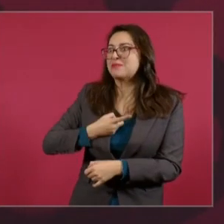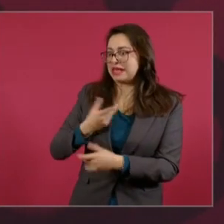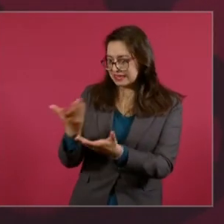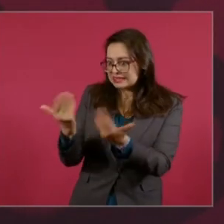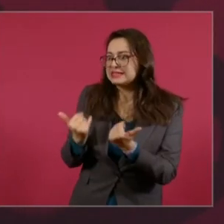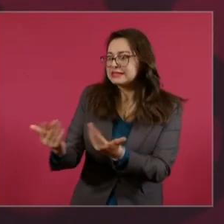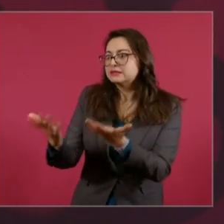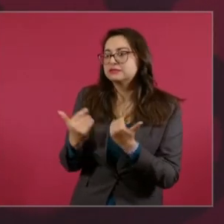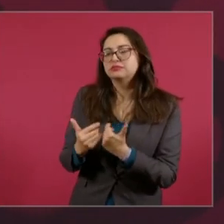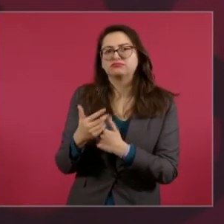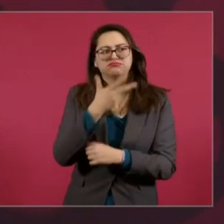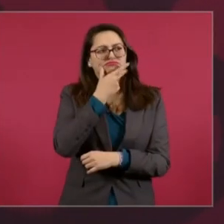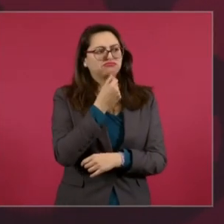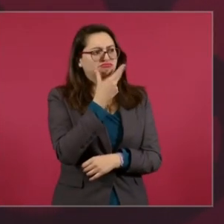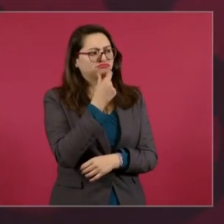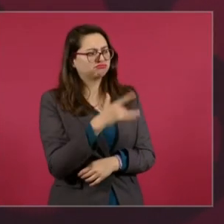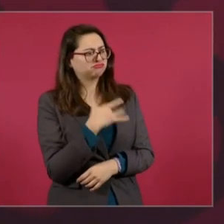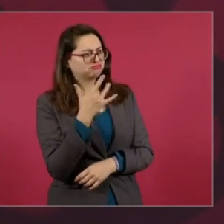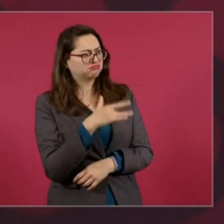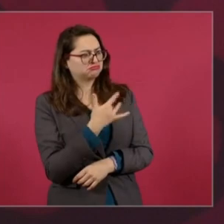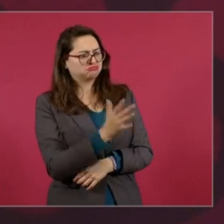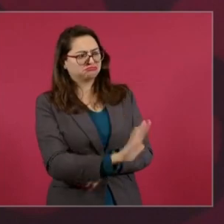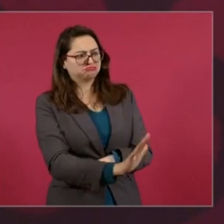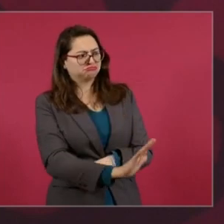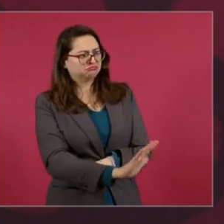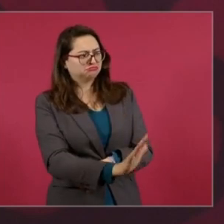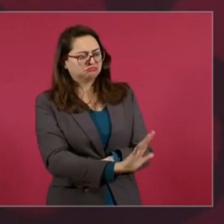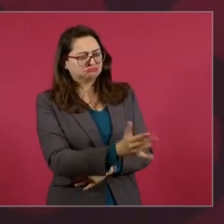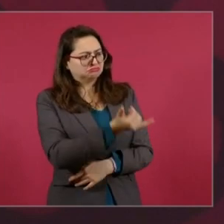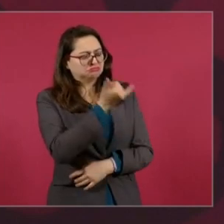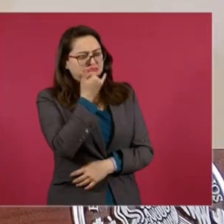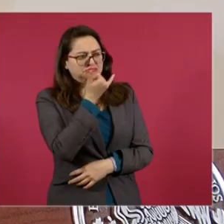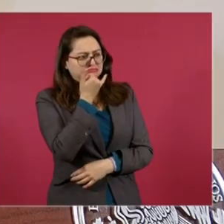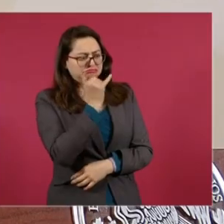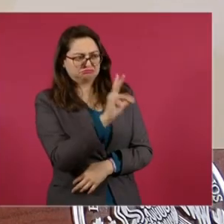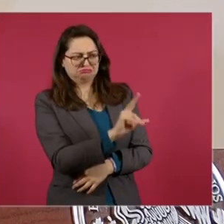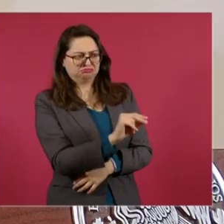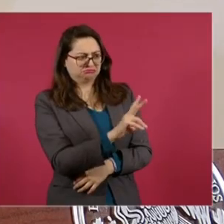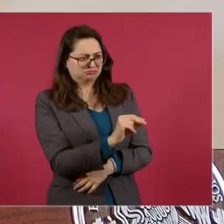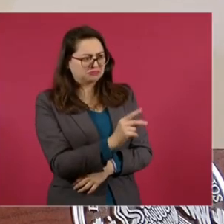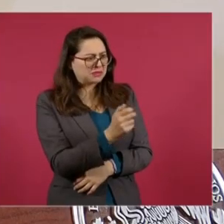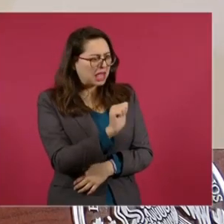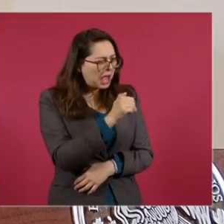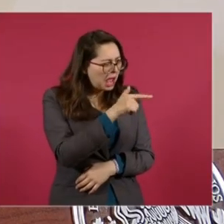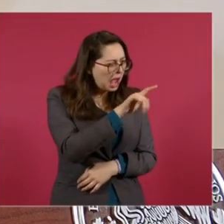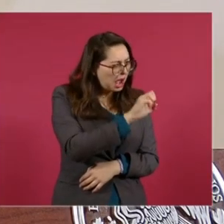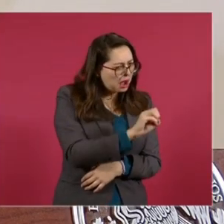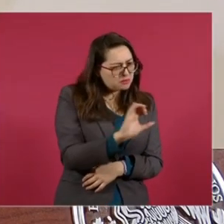señor, muy rico por cierto, de Venezuela,